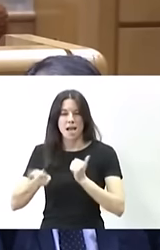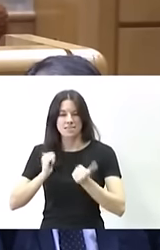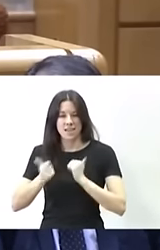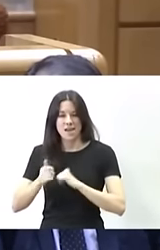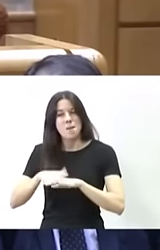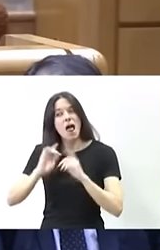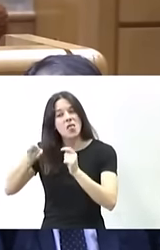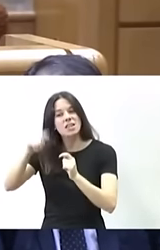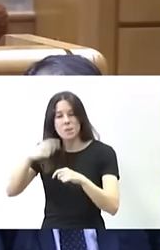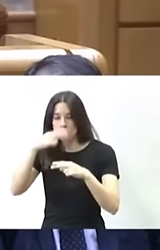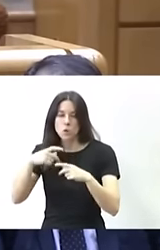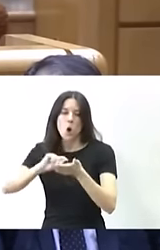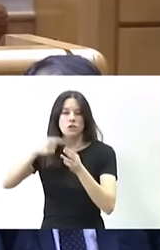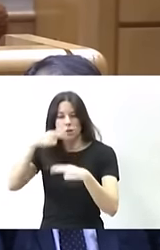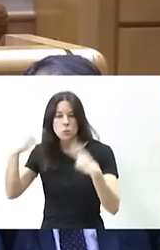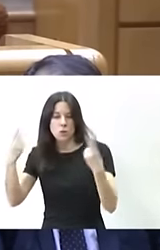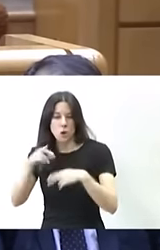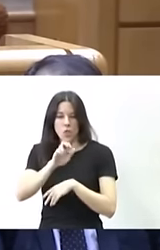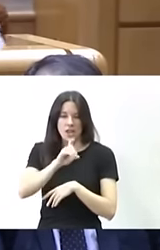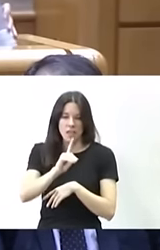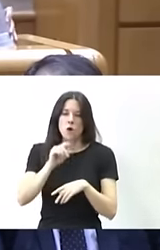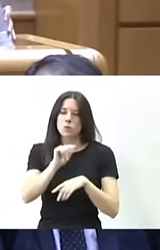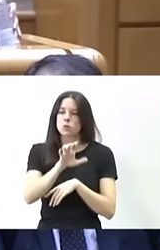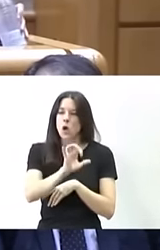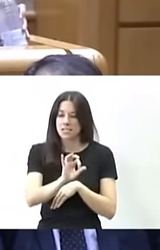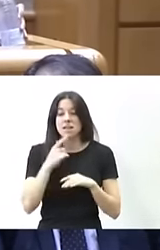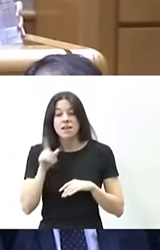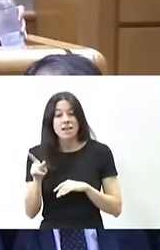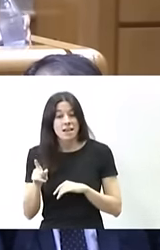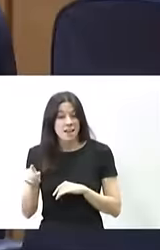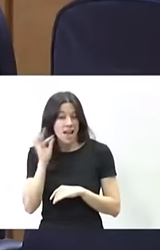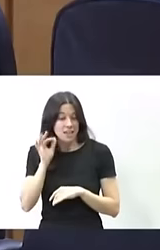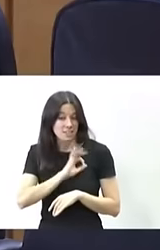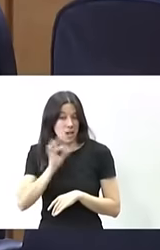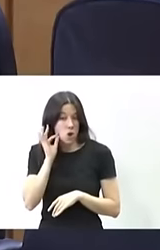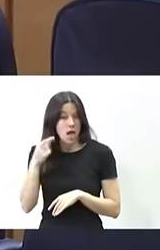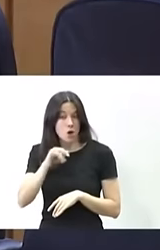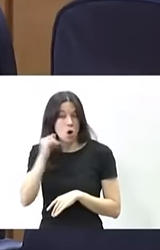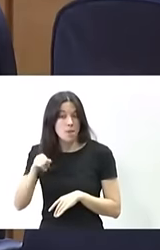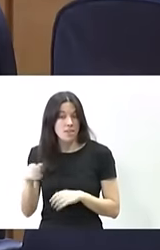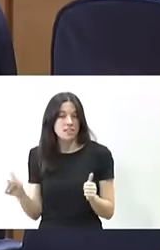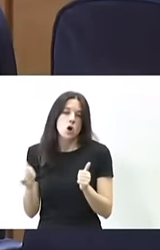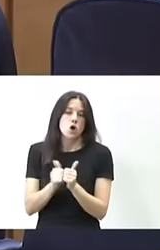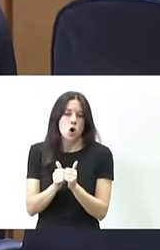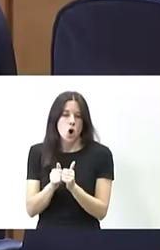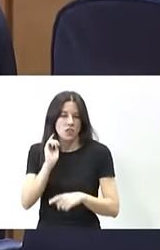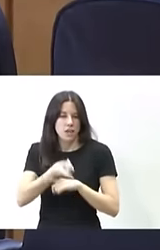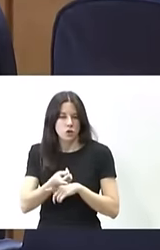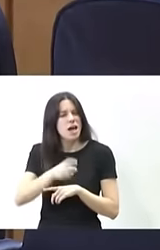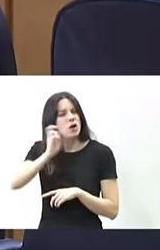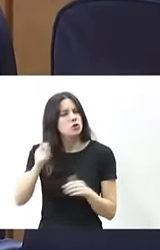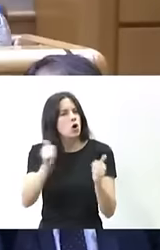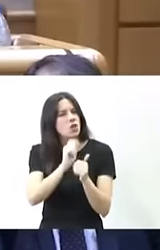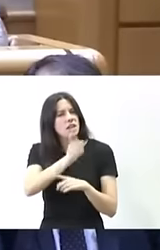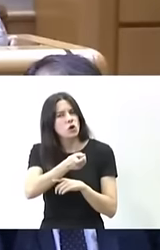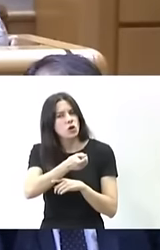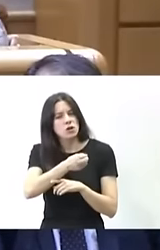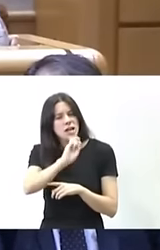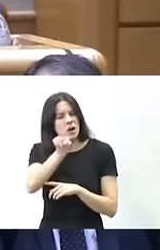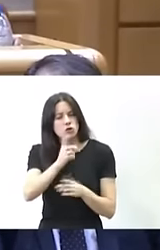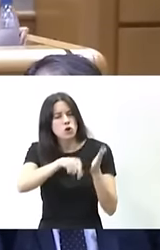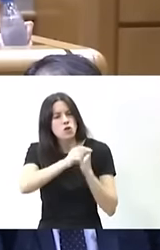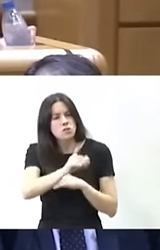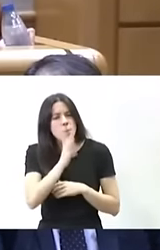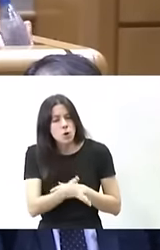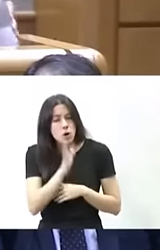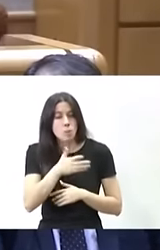público de Red.es. Por cierto, es codirectora la señora Gómez. ¿Por qué no firmó el otro director, el otro codirector? ¿Saben por qué? O porque no quiso, o porque no